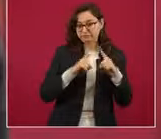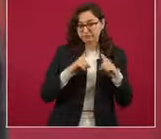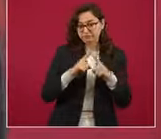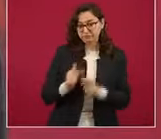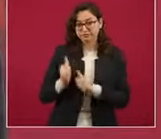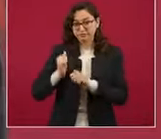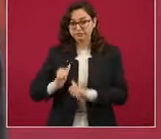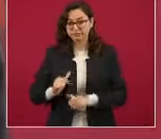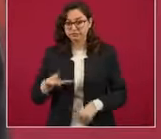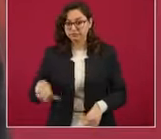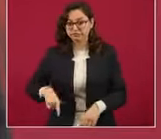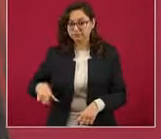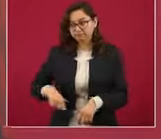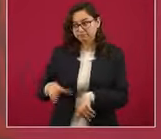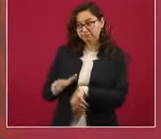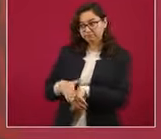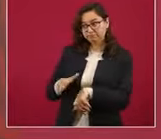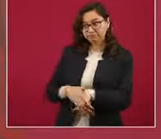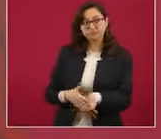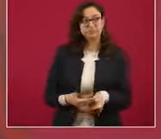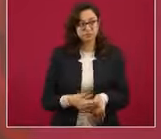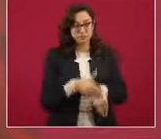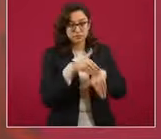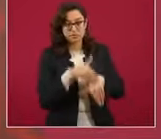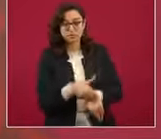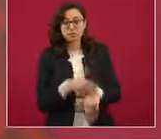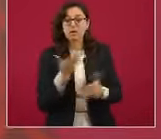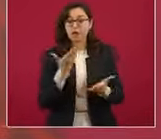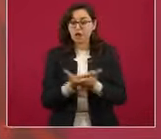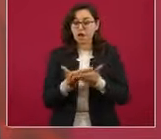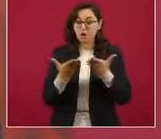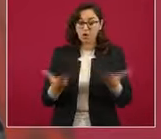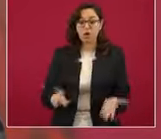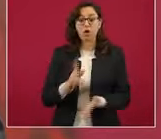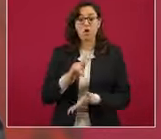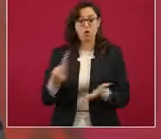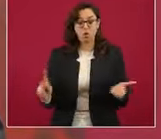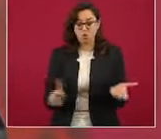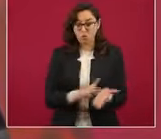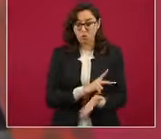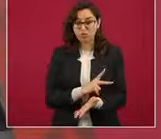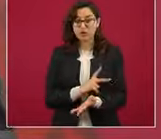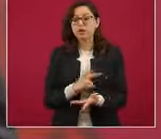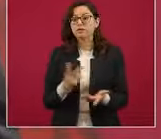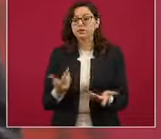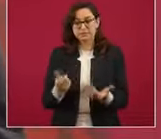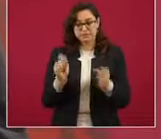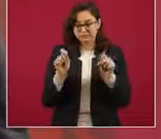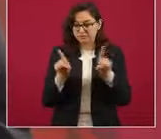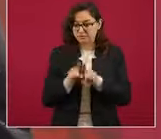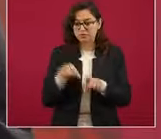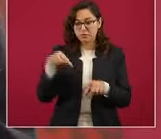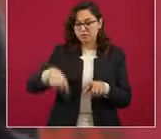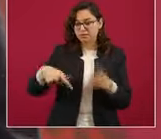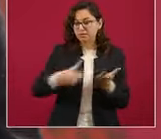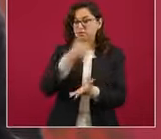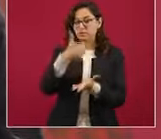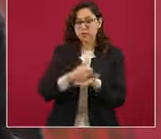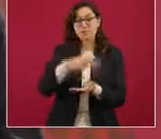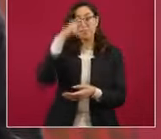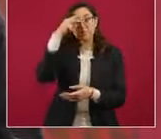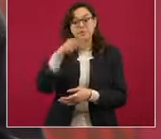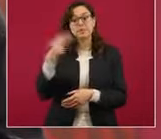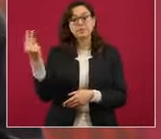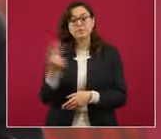autoridades civiles. Entonces, es lo que necesitamos hacer en la ciudad, sobre todo